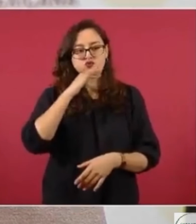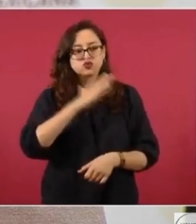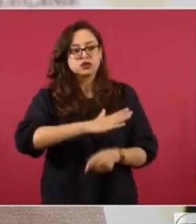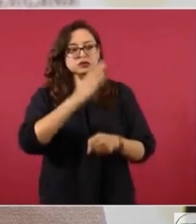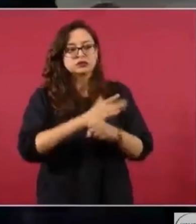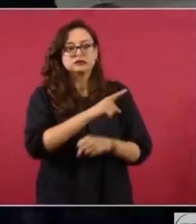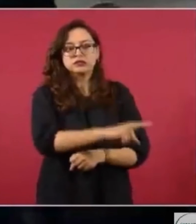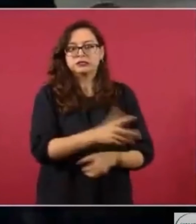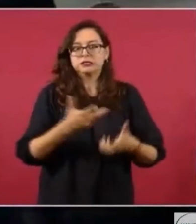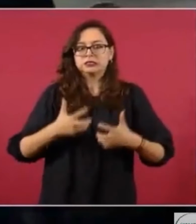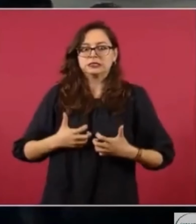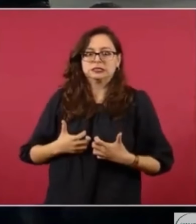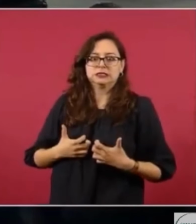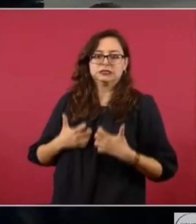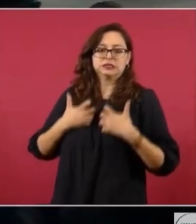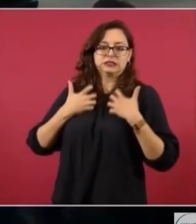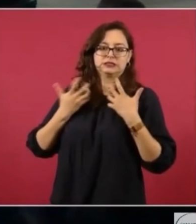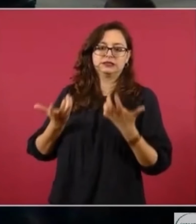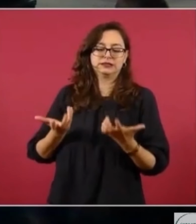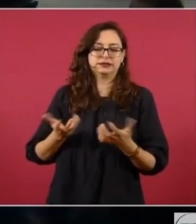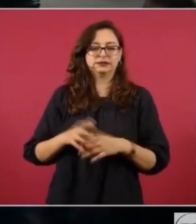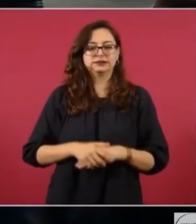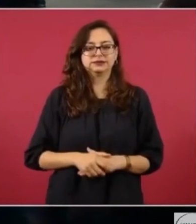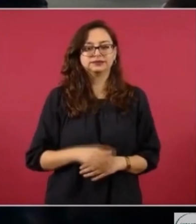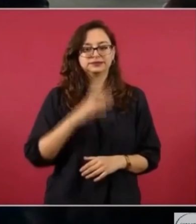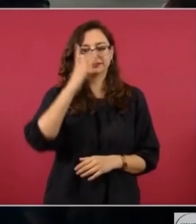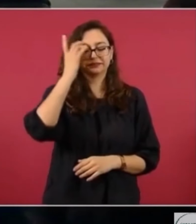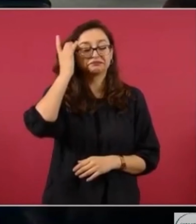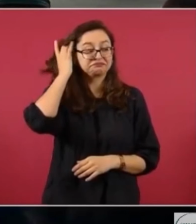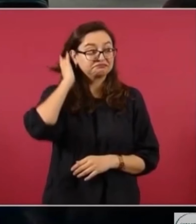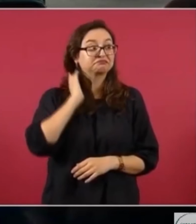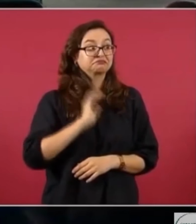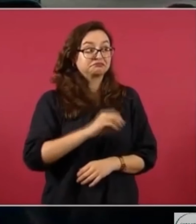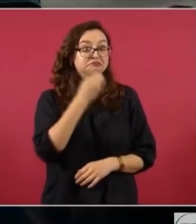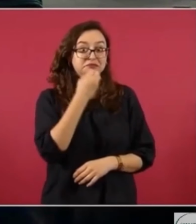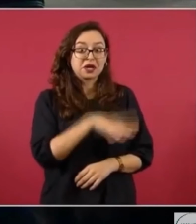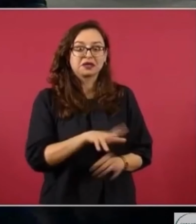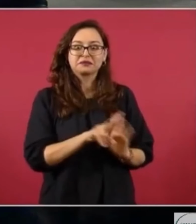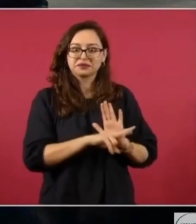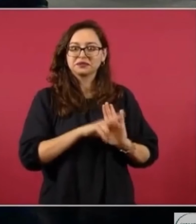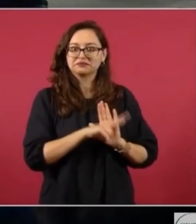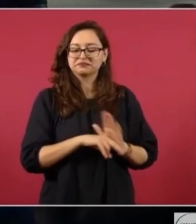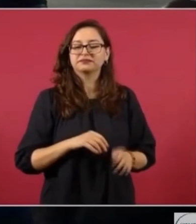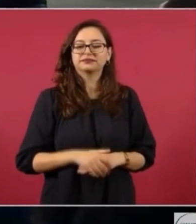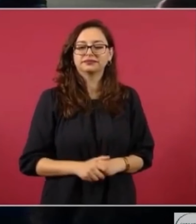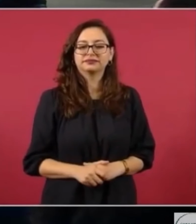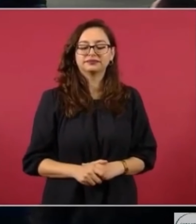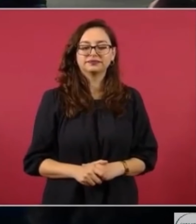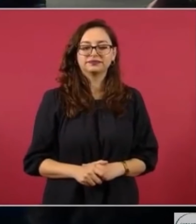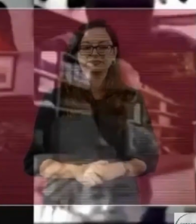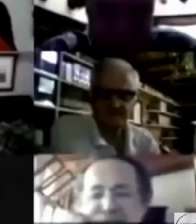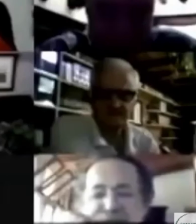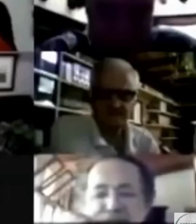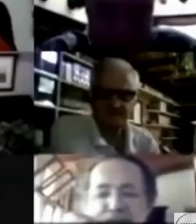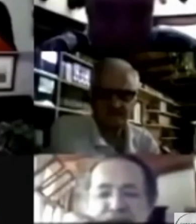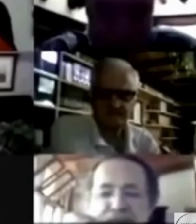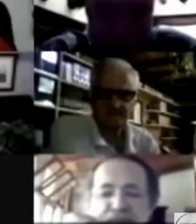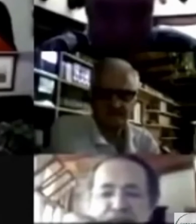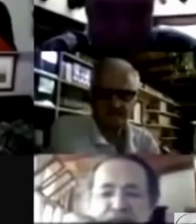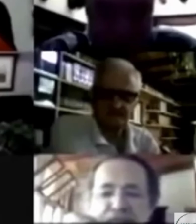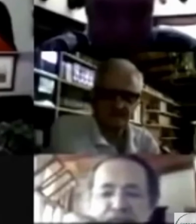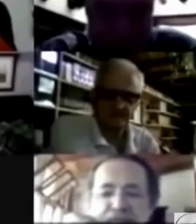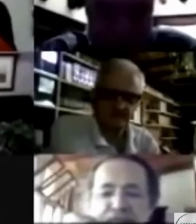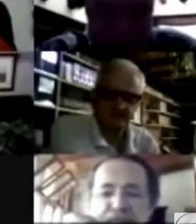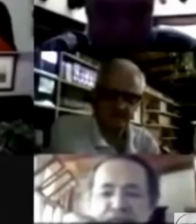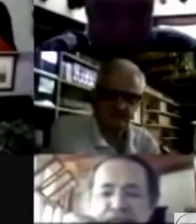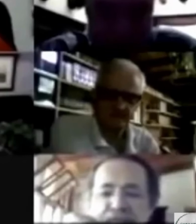Adelante. Una de las cosas. Está buenísimo. Hay un pleito institucional que dar en la Suprema Corte, y